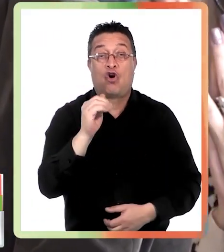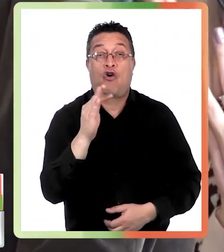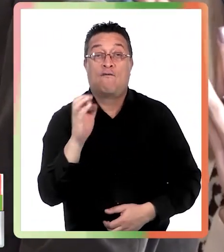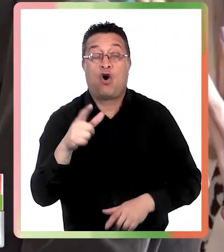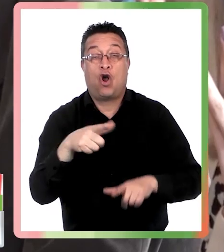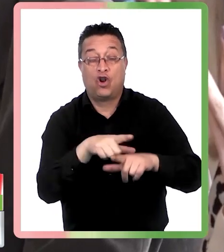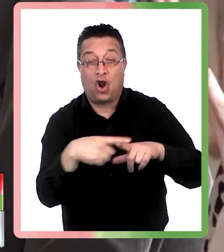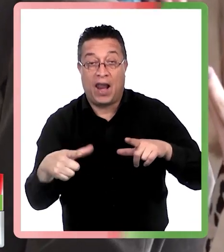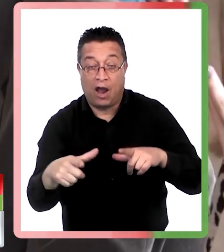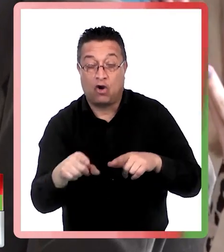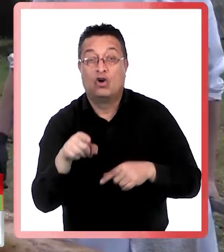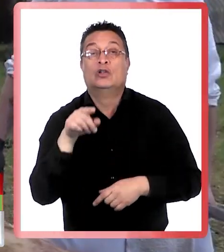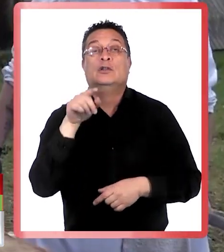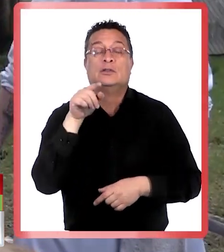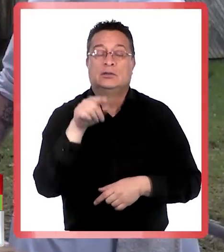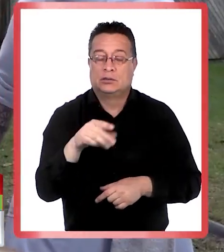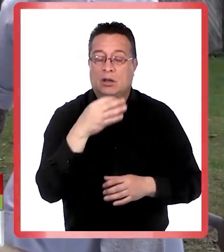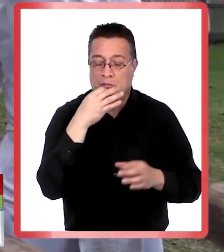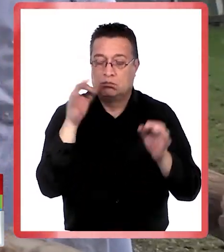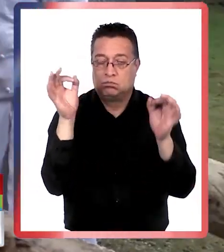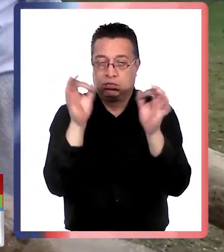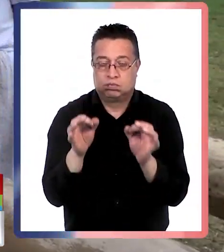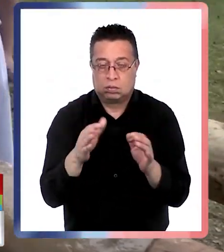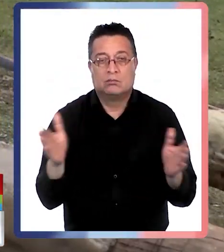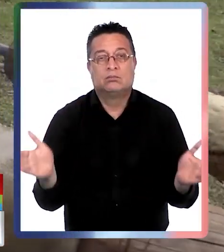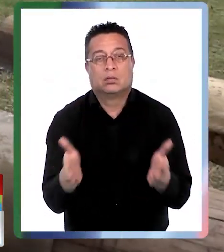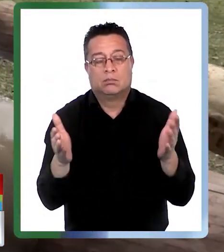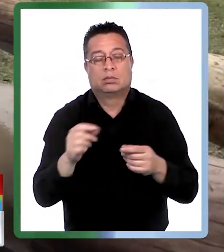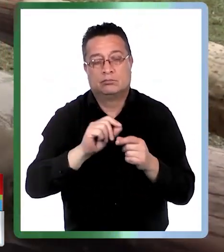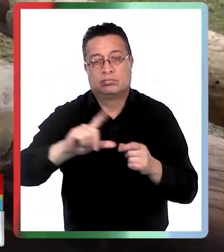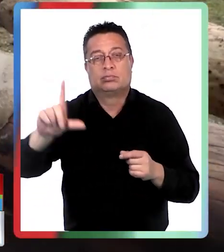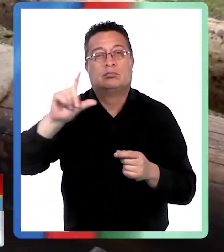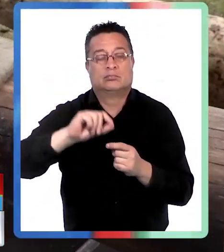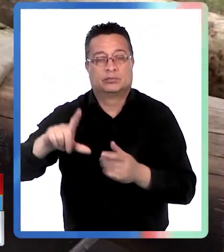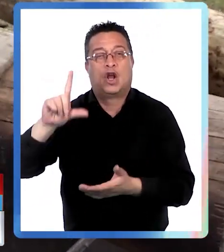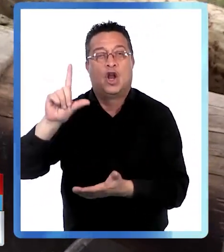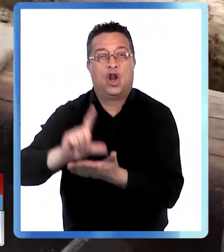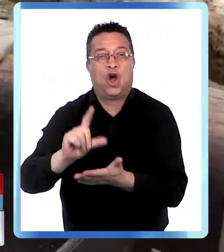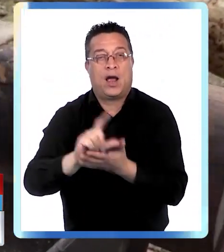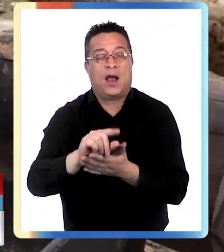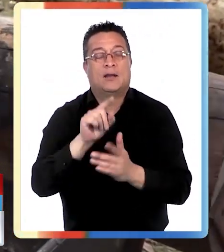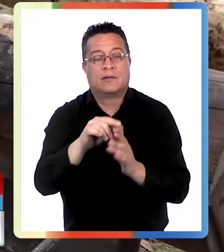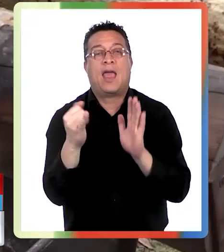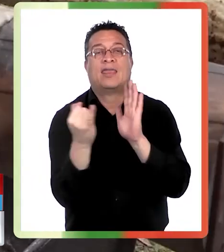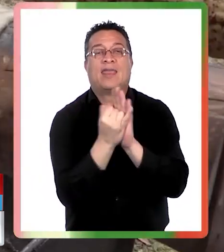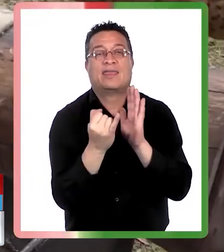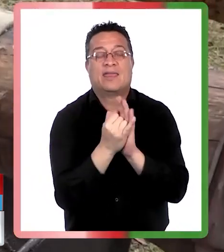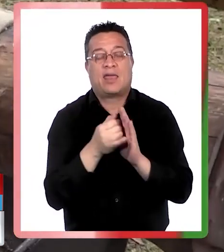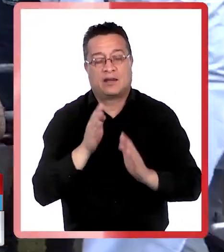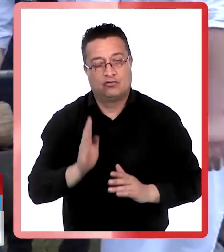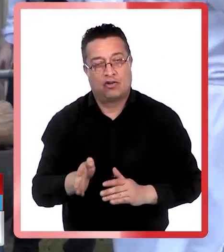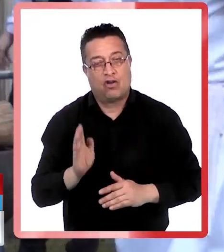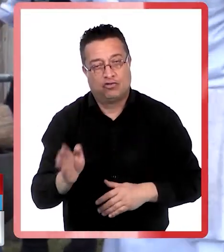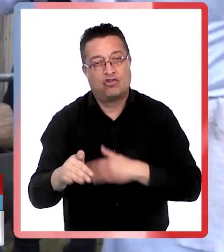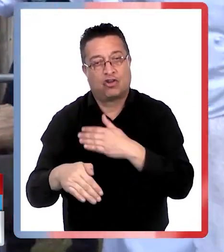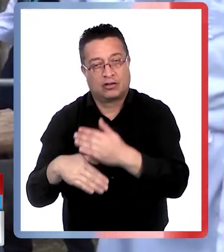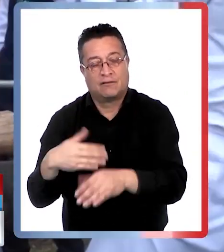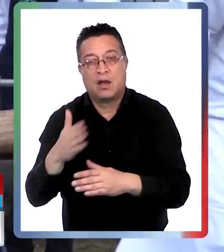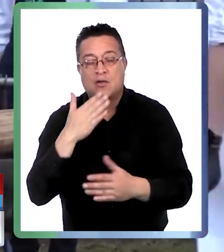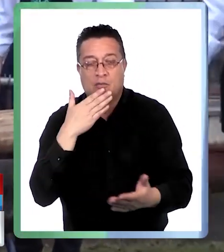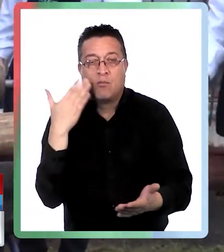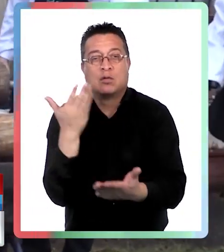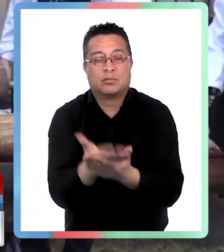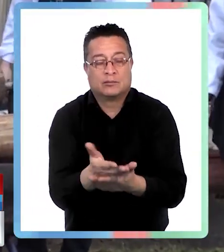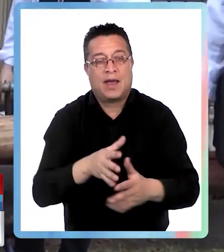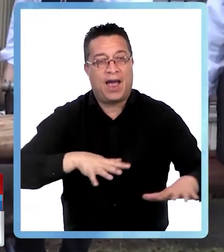Espinosa explicó que se busca fortalecer los emprendimientos local locales con foco en la identidad y sostenibilidad y proponer y